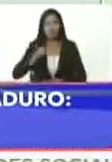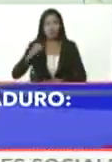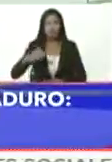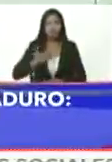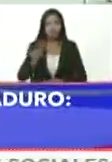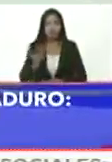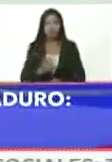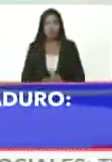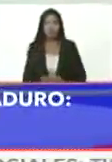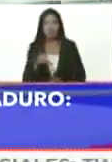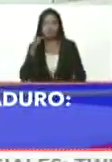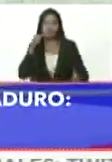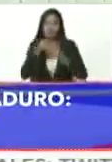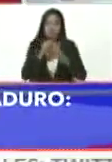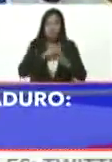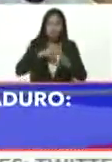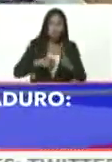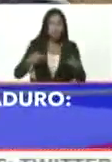Ese es el camino.